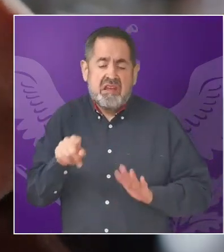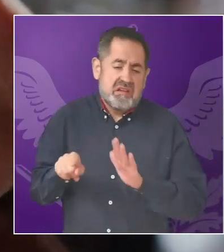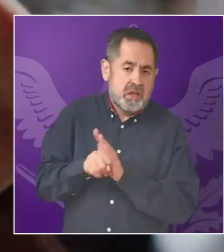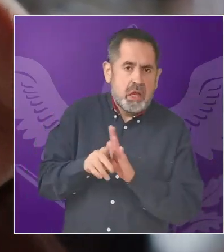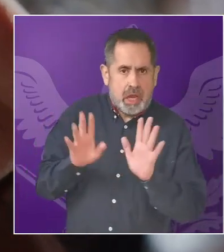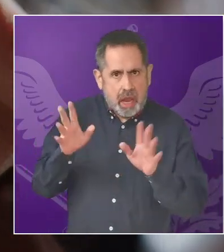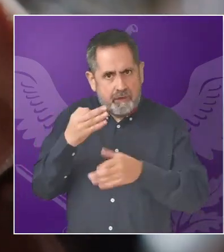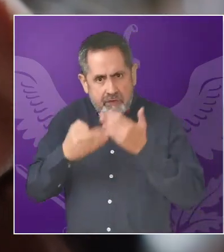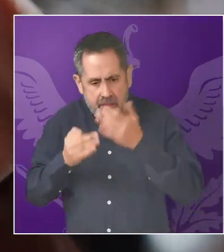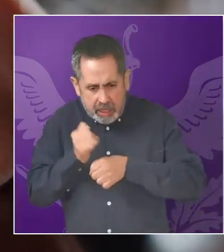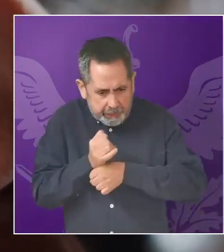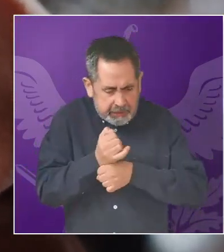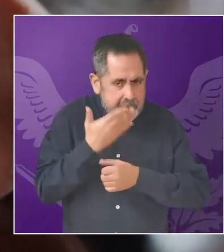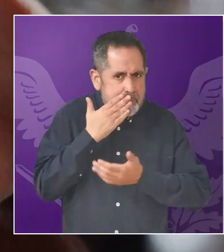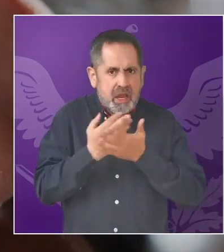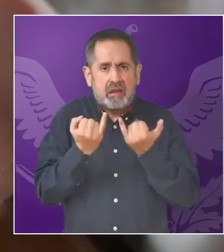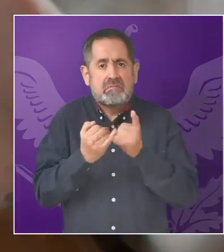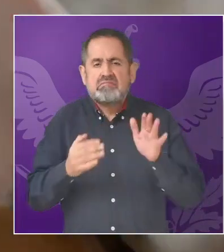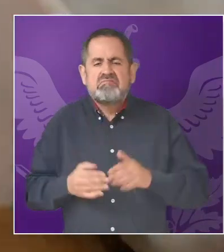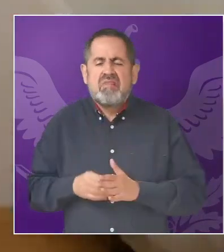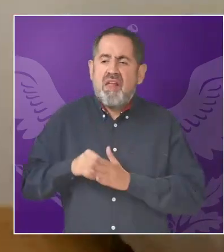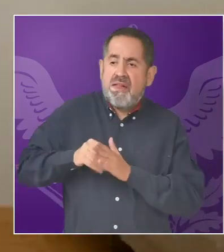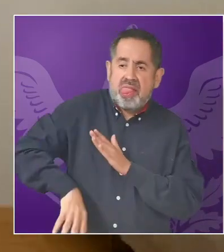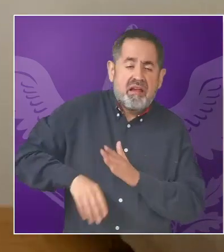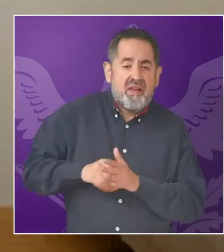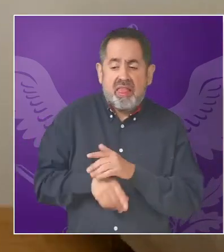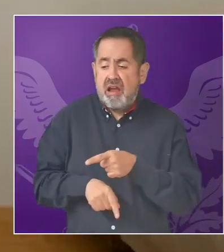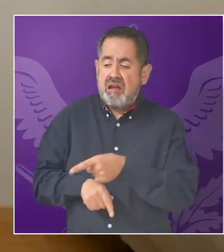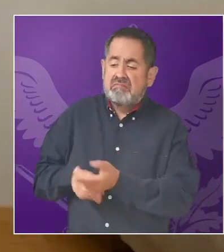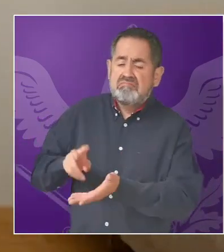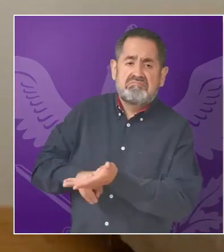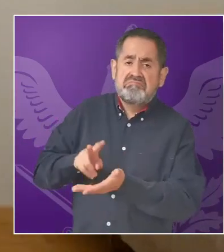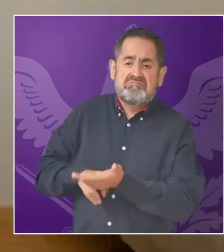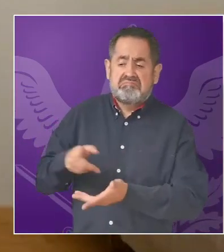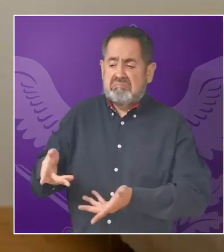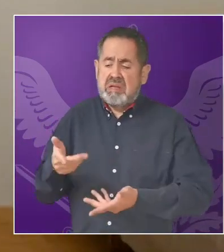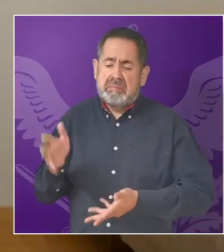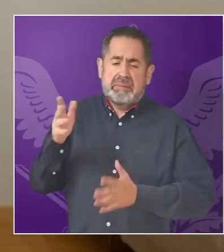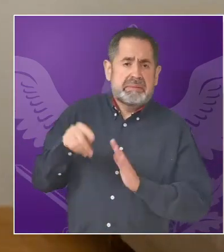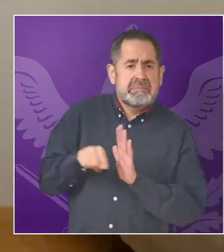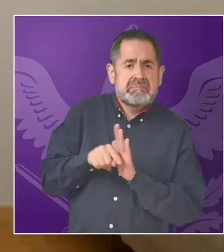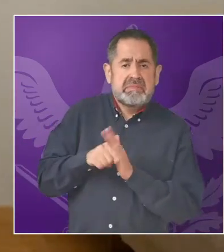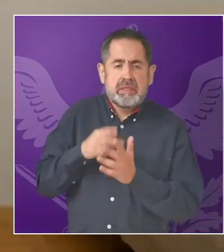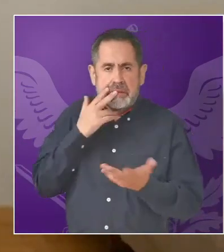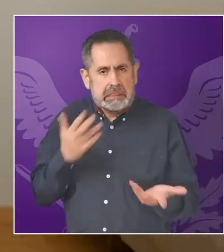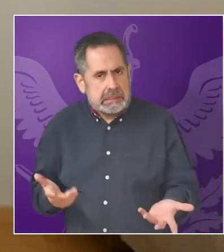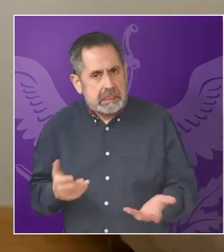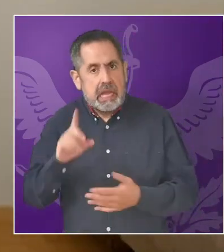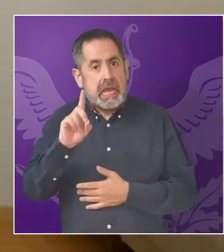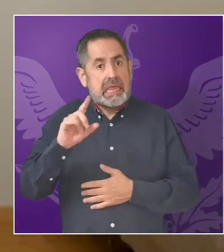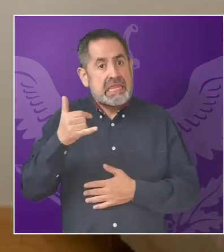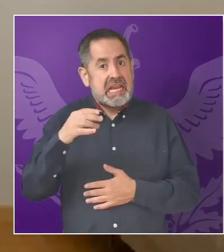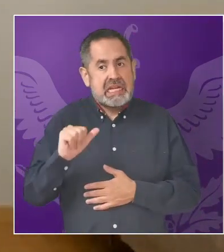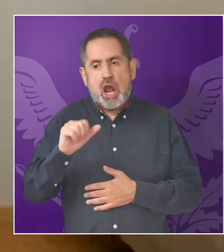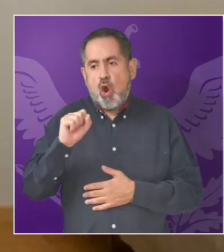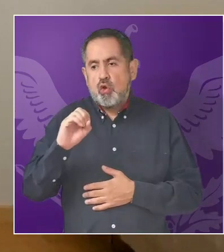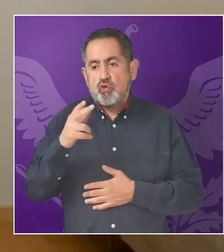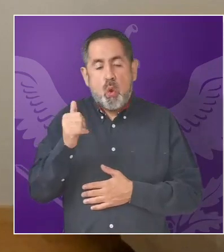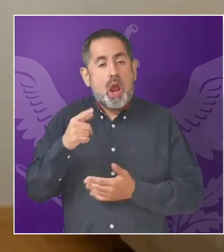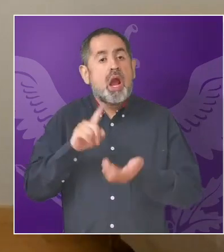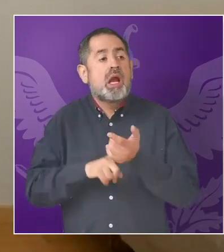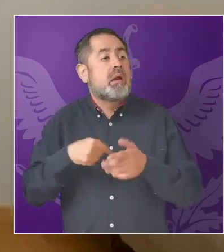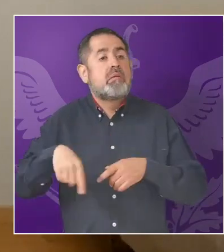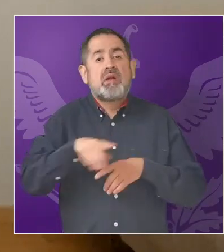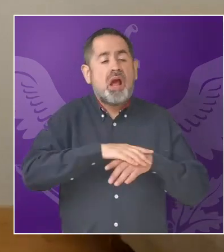en el momento de las investigaciones de manera intencional para desacreditar la labor de defensa. En el caso de Digna Ochoa,